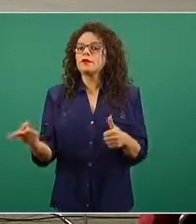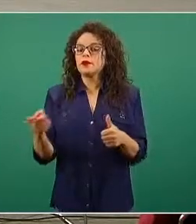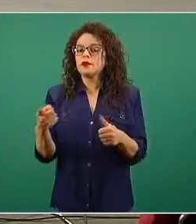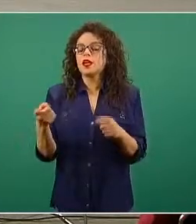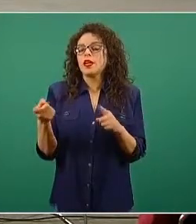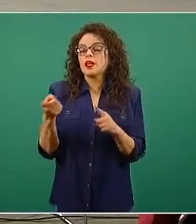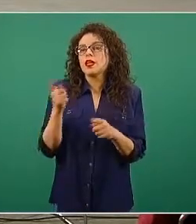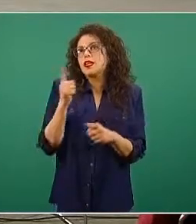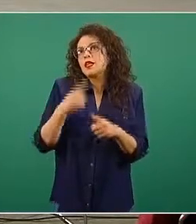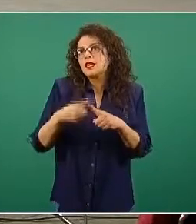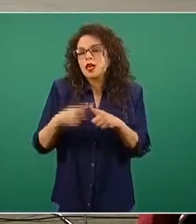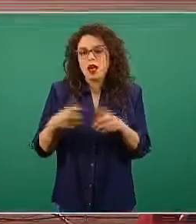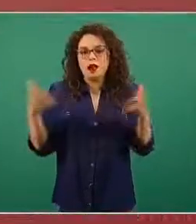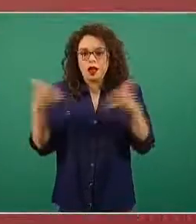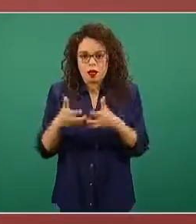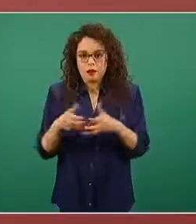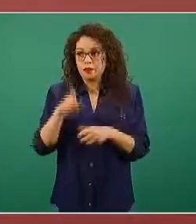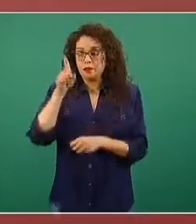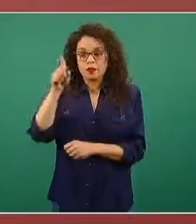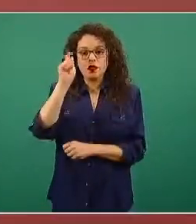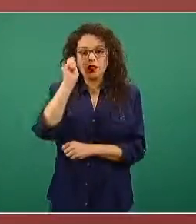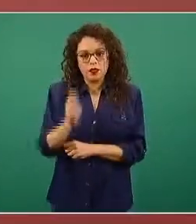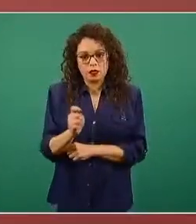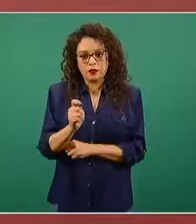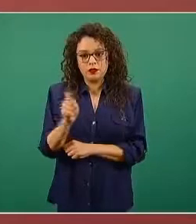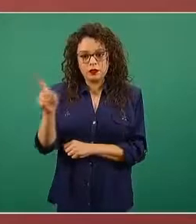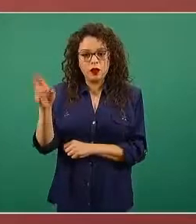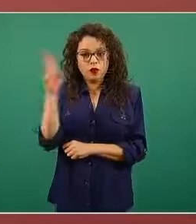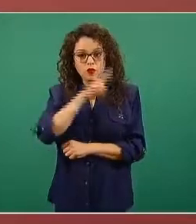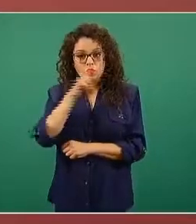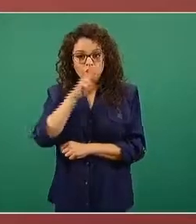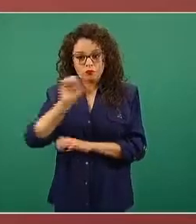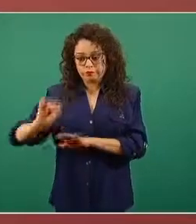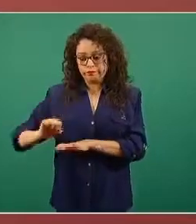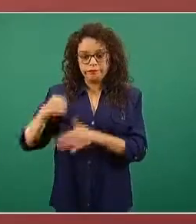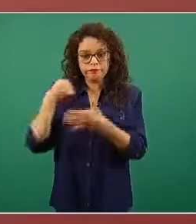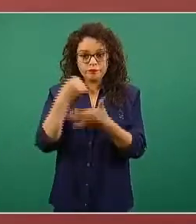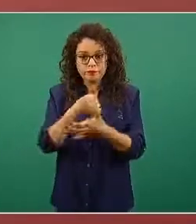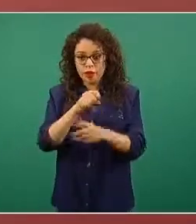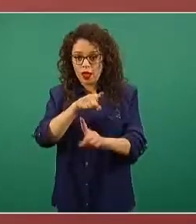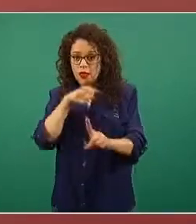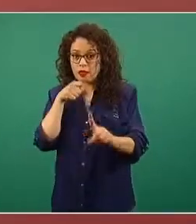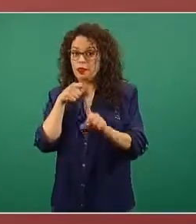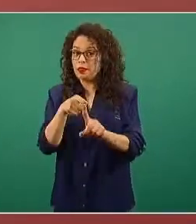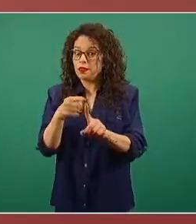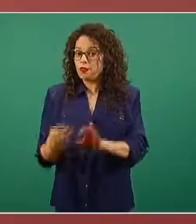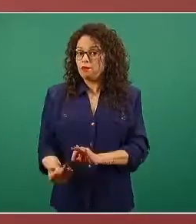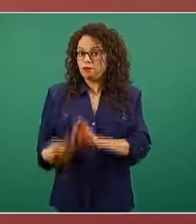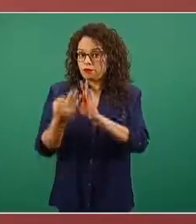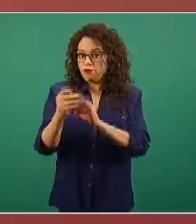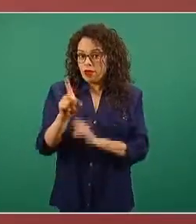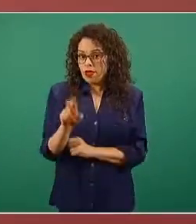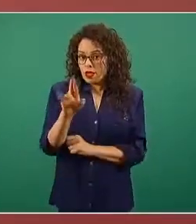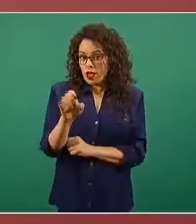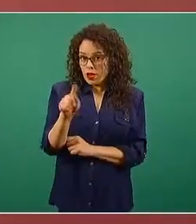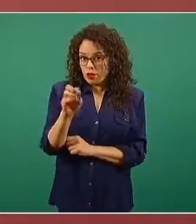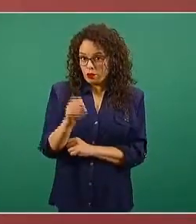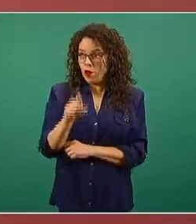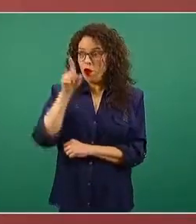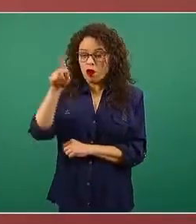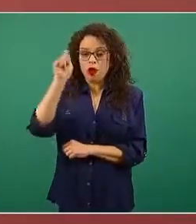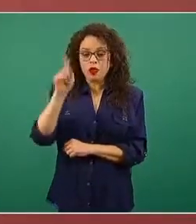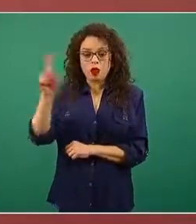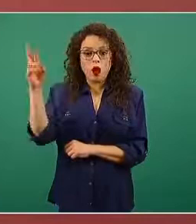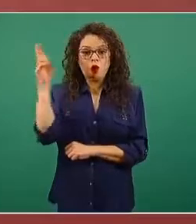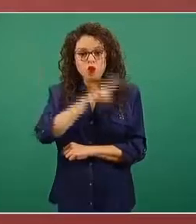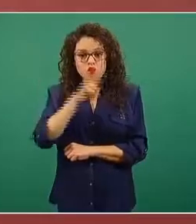está el Fondo Ruso de Inversiones Directas. Esta es una entidad gubernamental, es una entidad del gobierno ruso que se